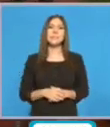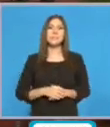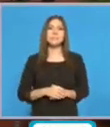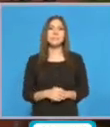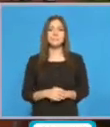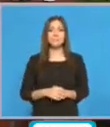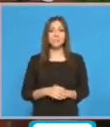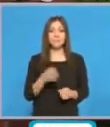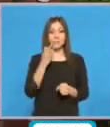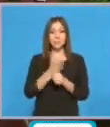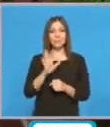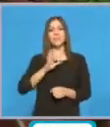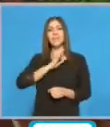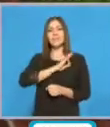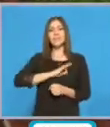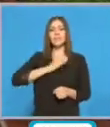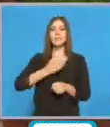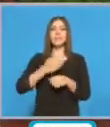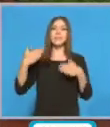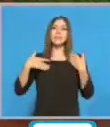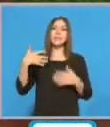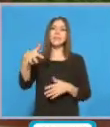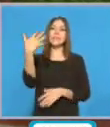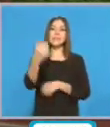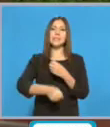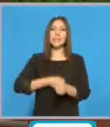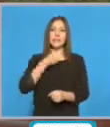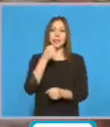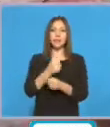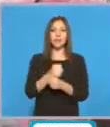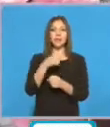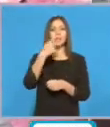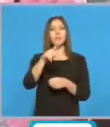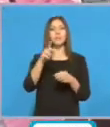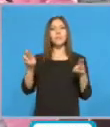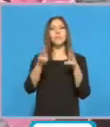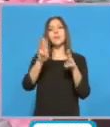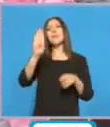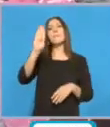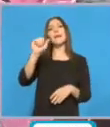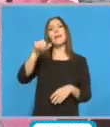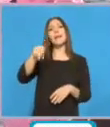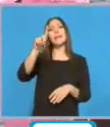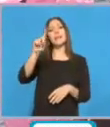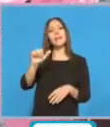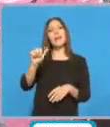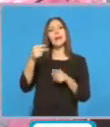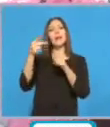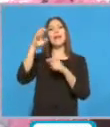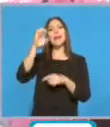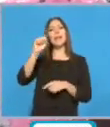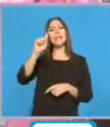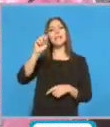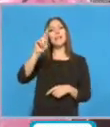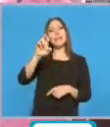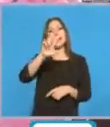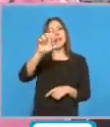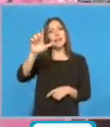de saber que ya están celebrando 15 años como Banda Estrellas de Sinaloa. Así Sabemos es. de su trayectoria que